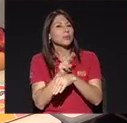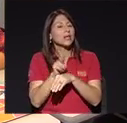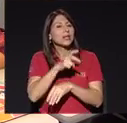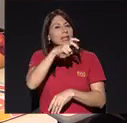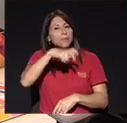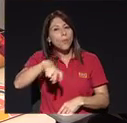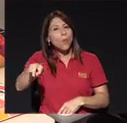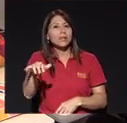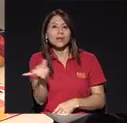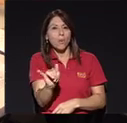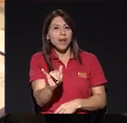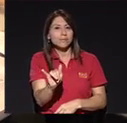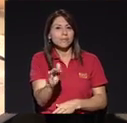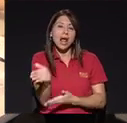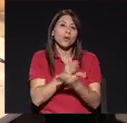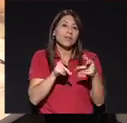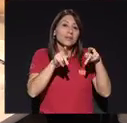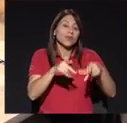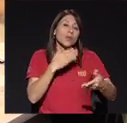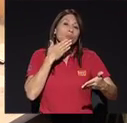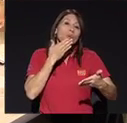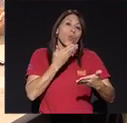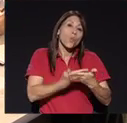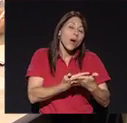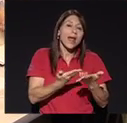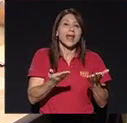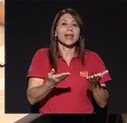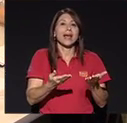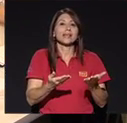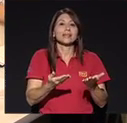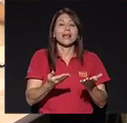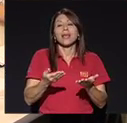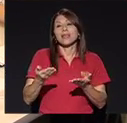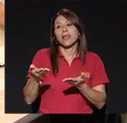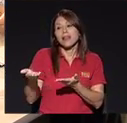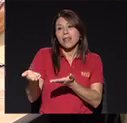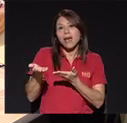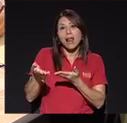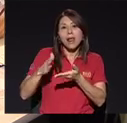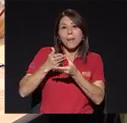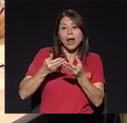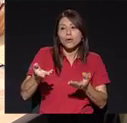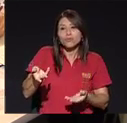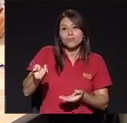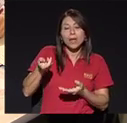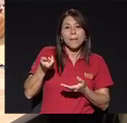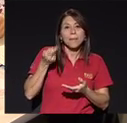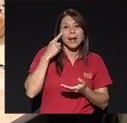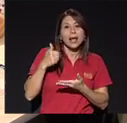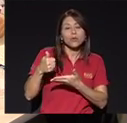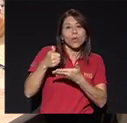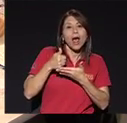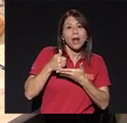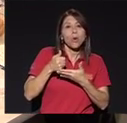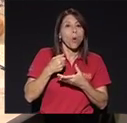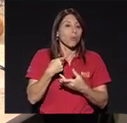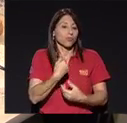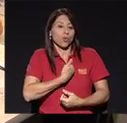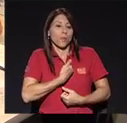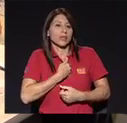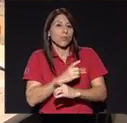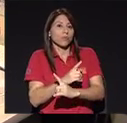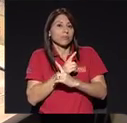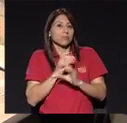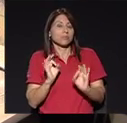del transporte igual, hay personas igual muy buenas que le dan la mano a uno para ayudarlo, sino uno mismo tiene que jugársela por